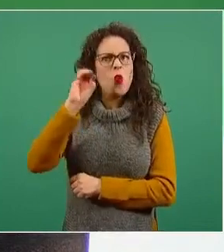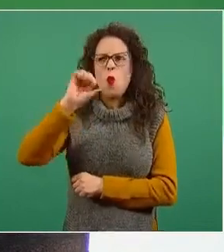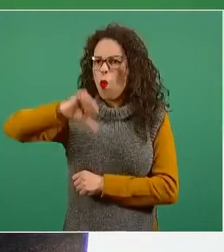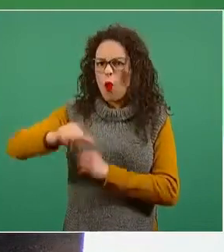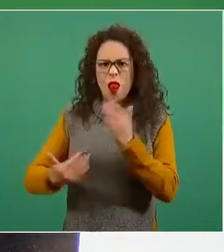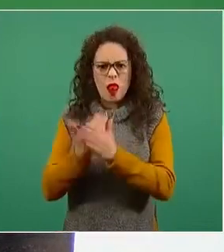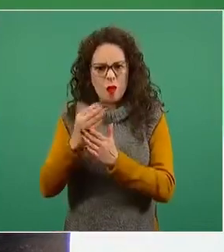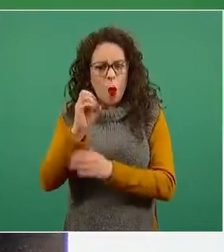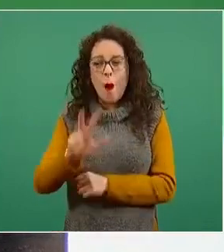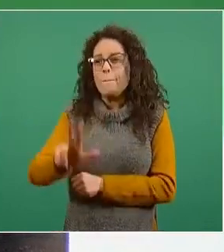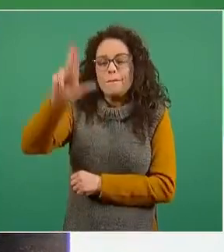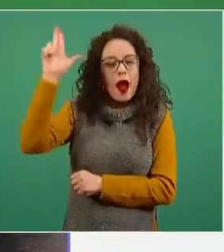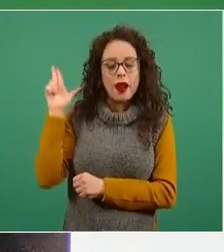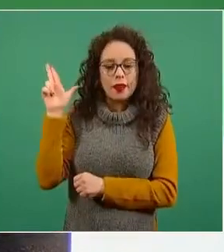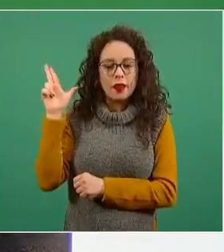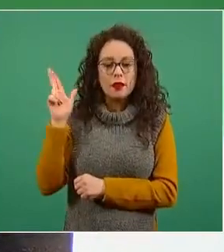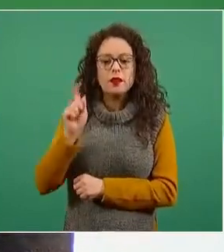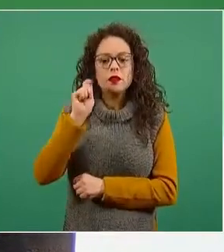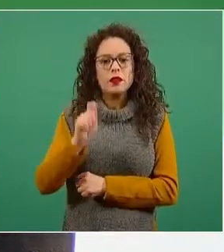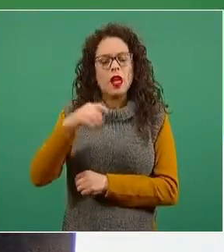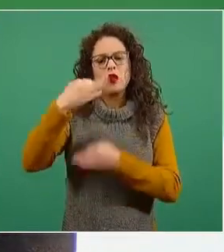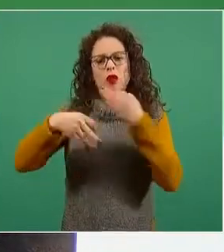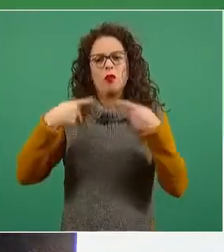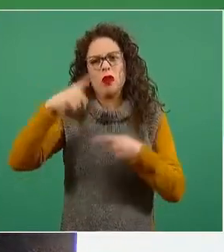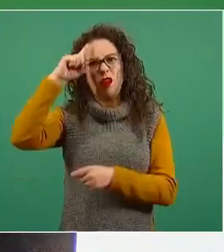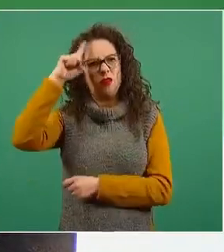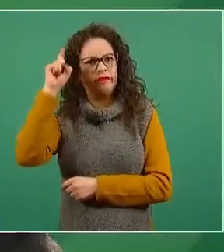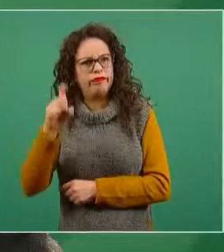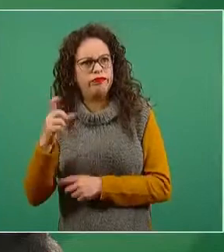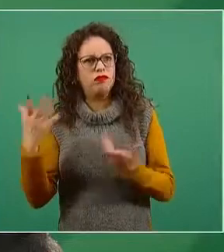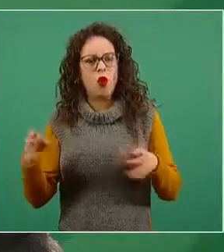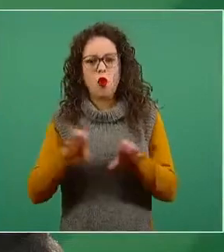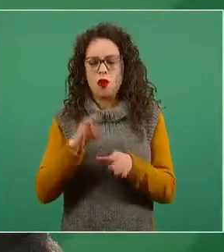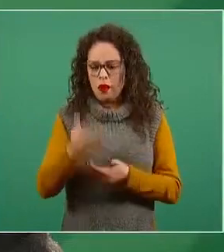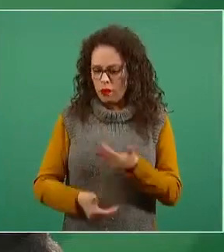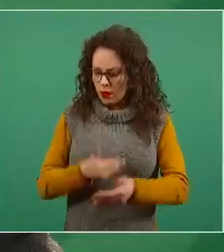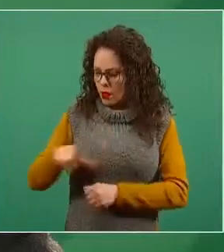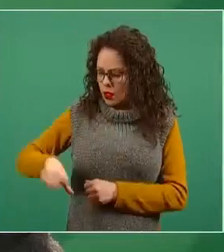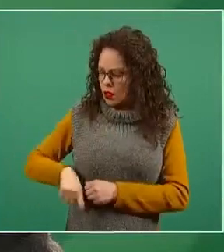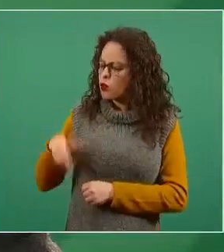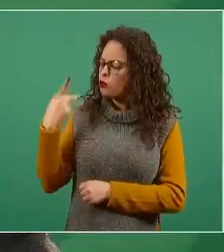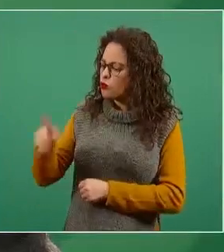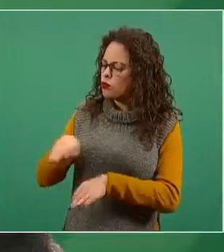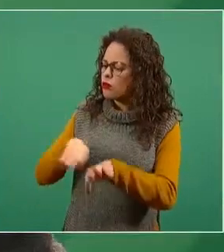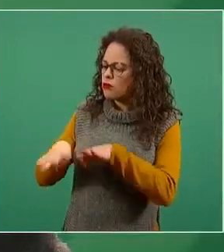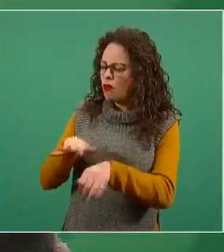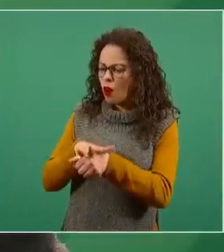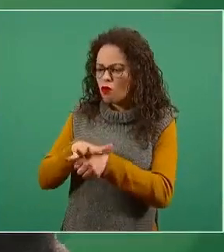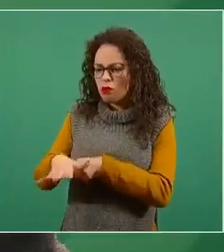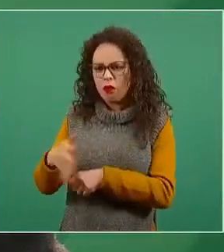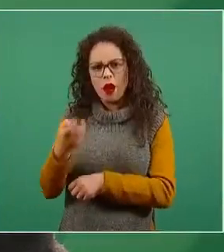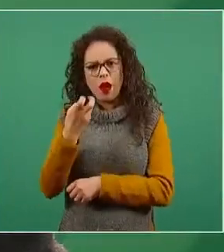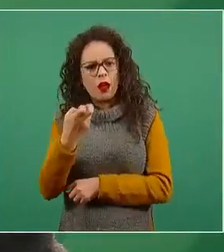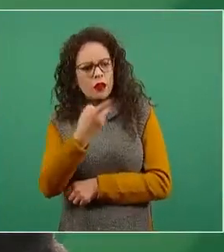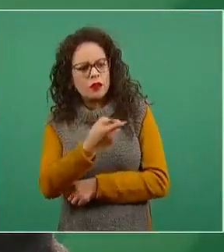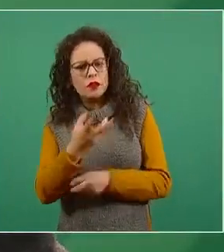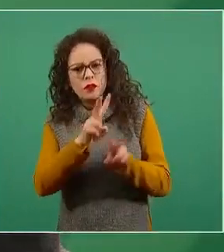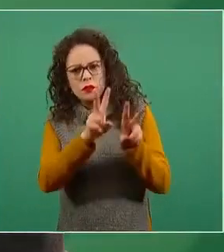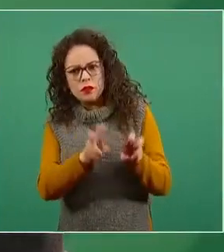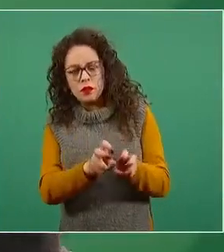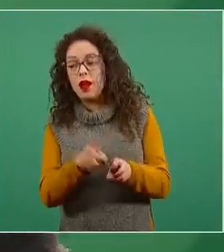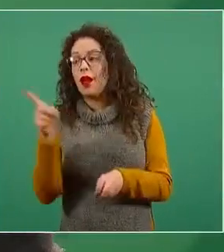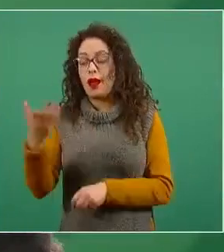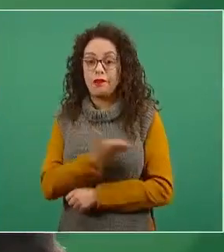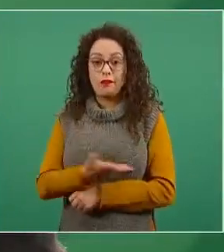el martes surgía la pregunta de cuál es el papel de los servidores de la nación a este respecto. El propio presidente